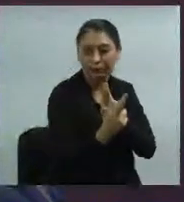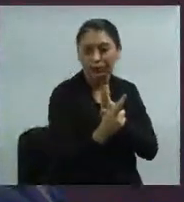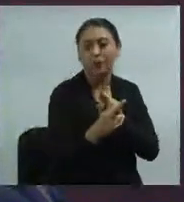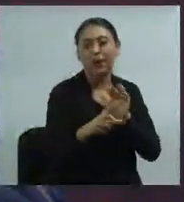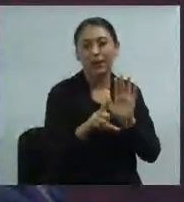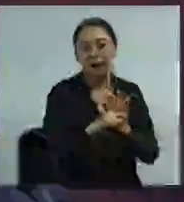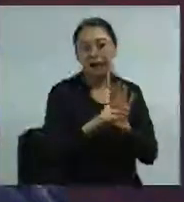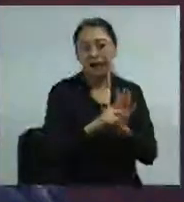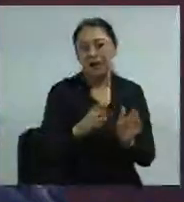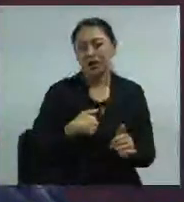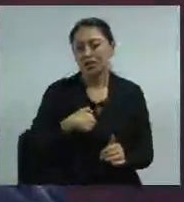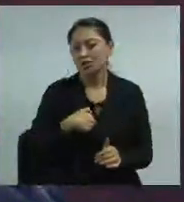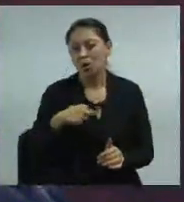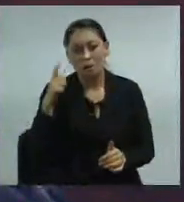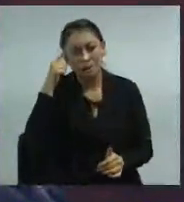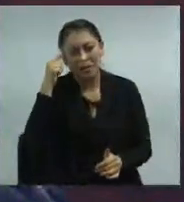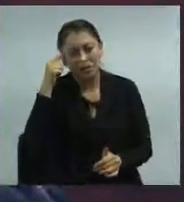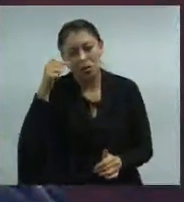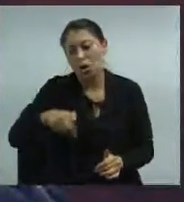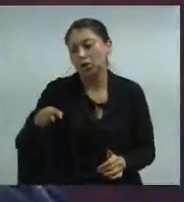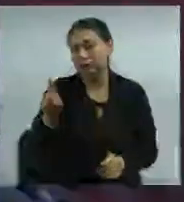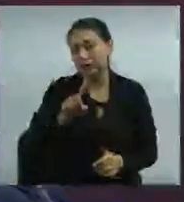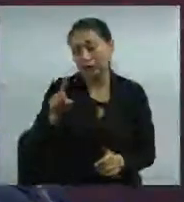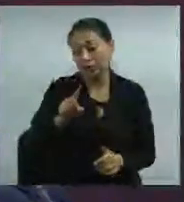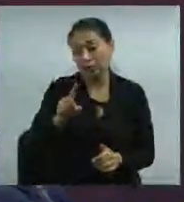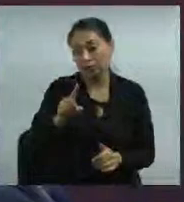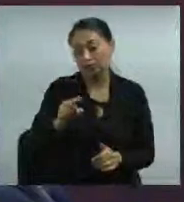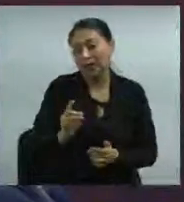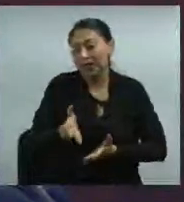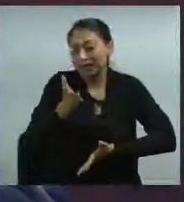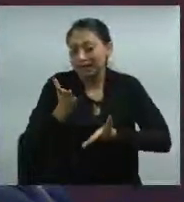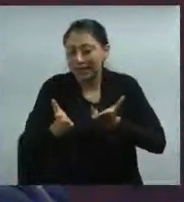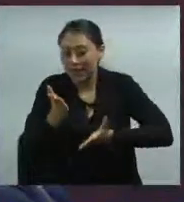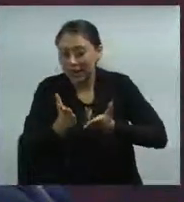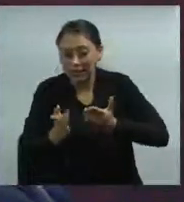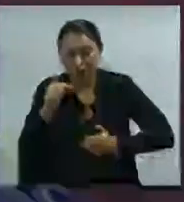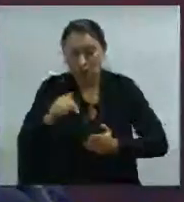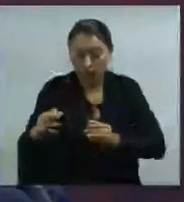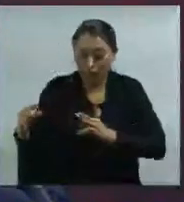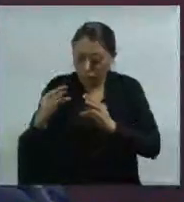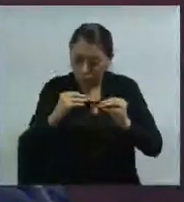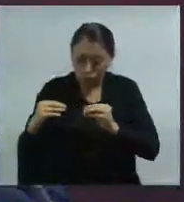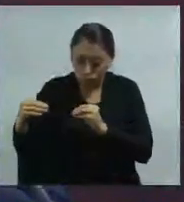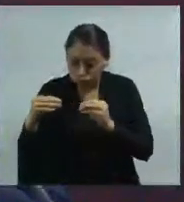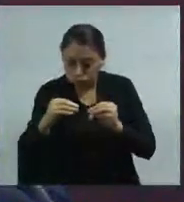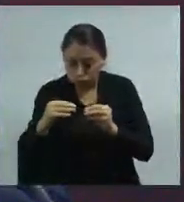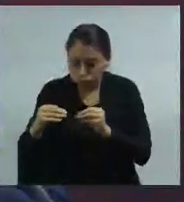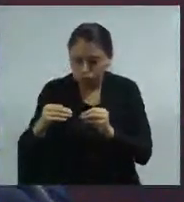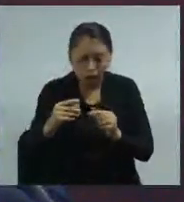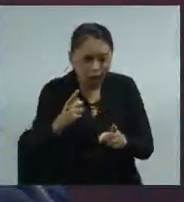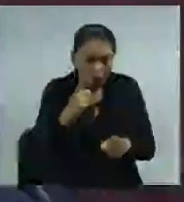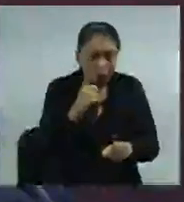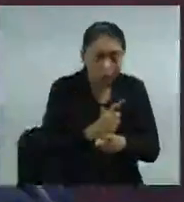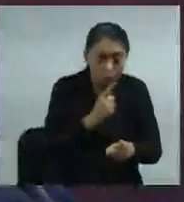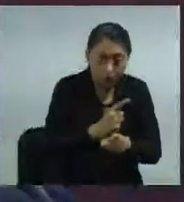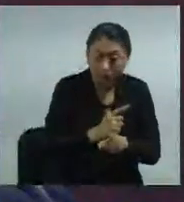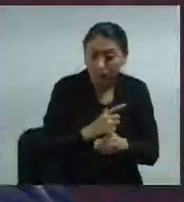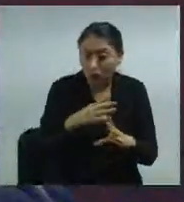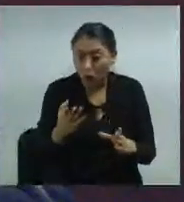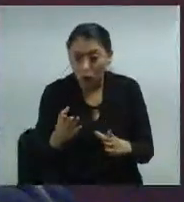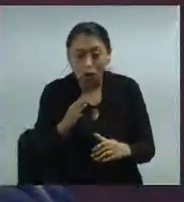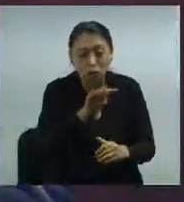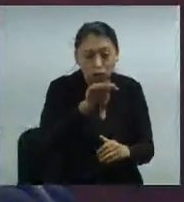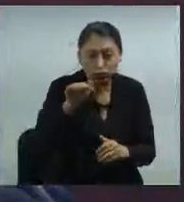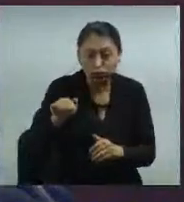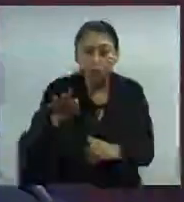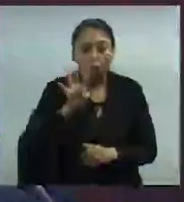es un buen mensaje, presidente. En todo caso, lo que deberíamos de estar haciendo es discutiendo si lo que corresponde es que se convoque